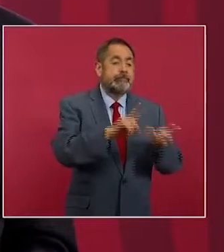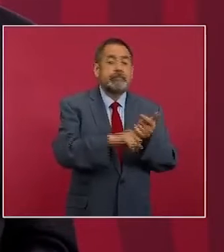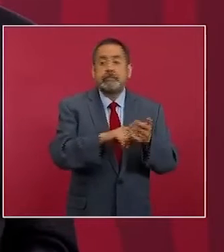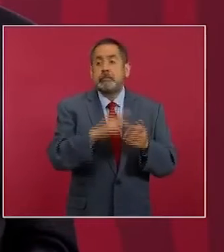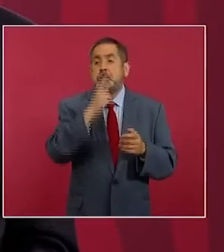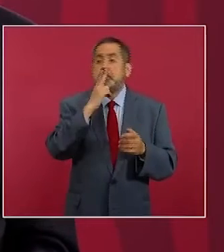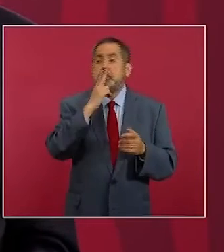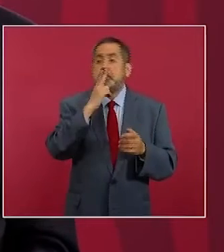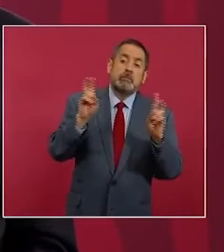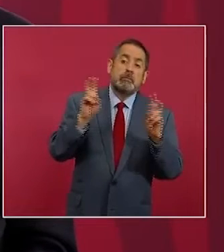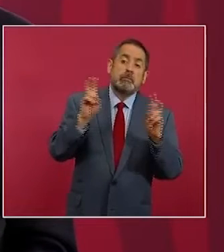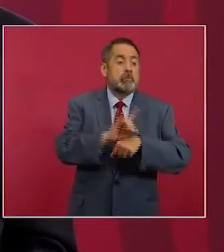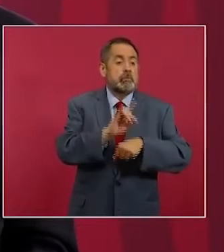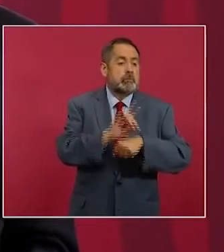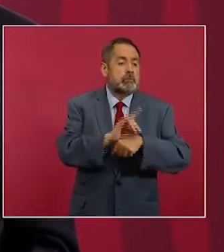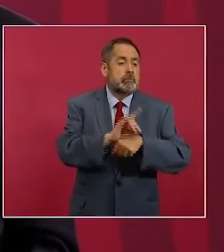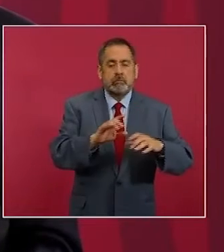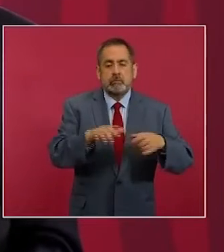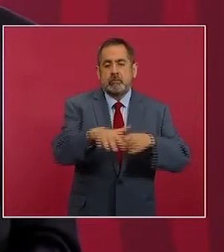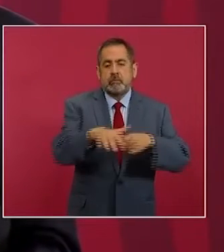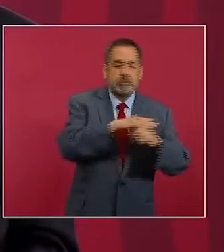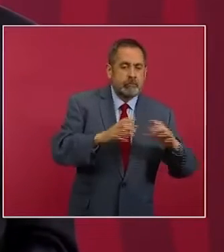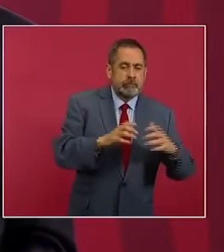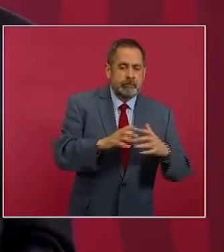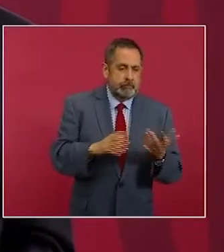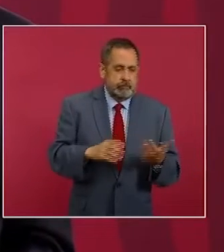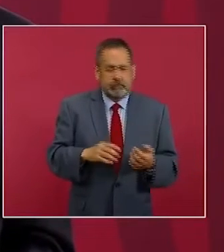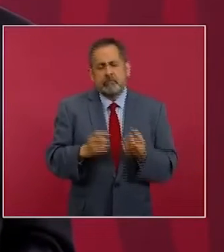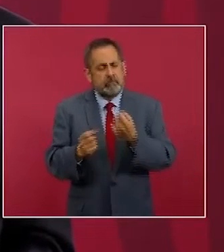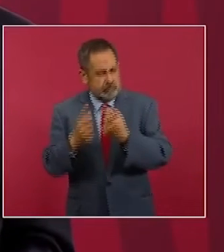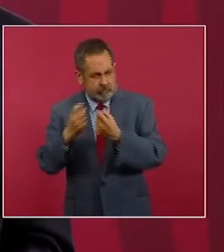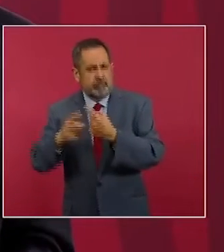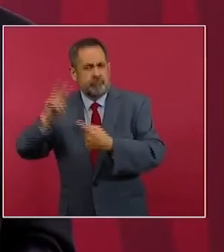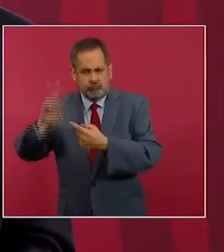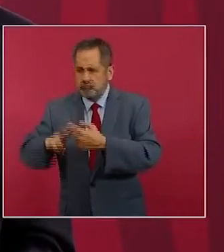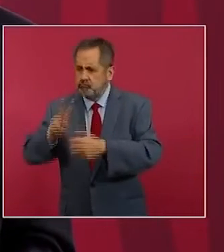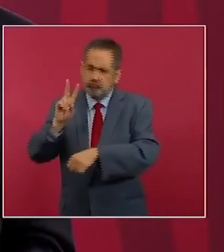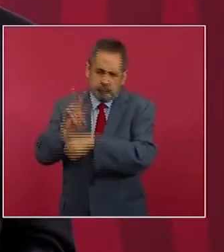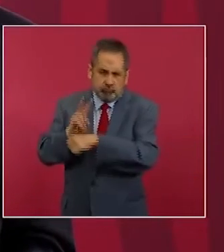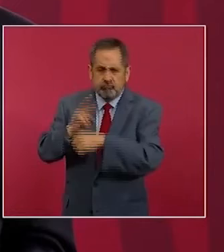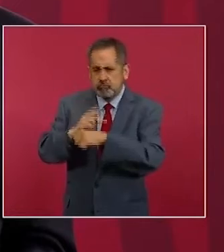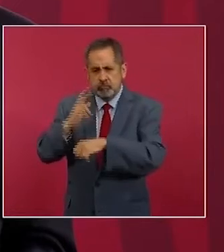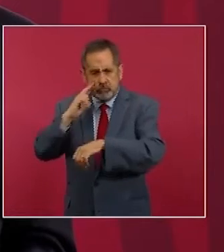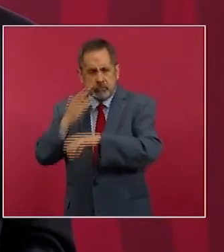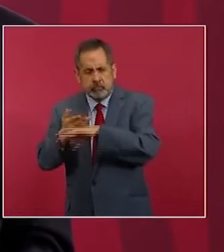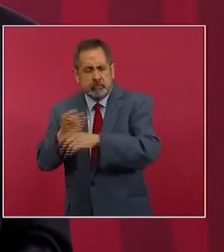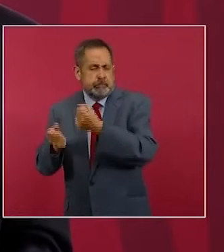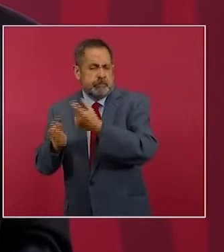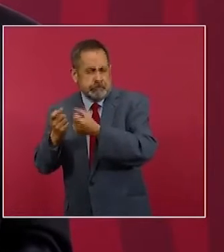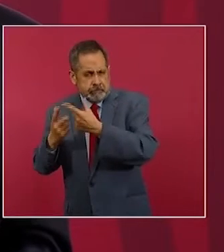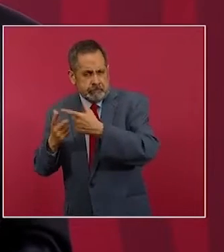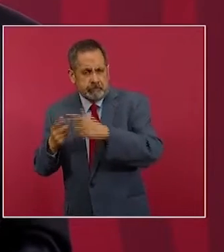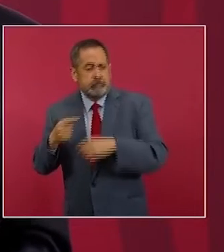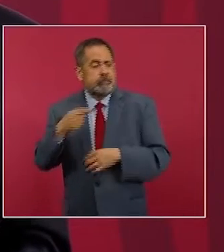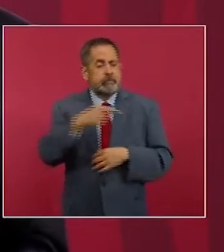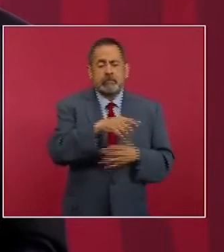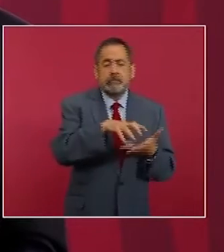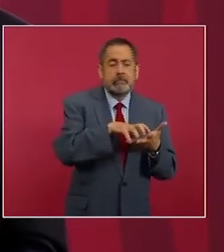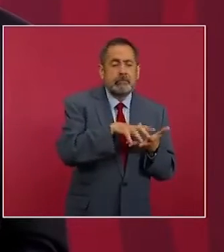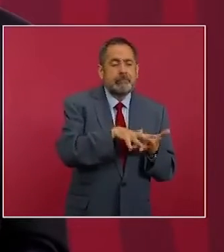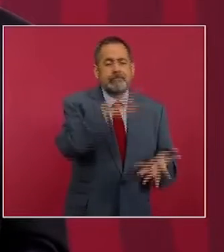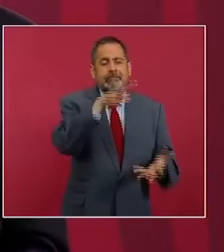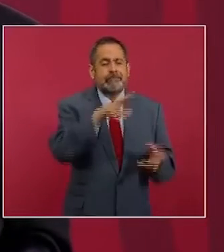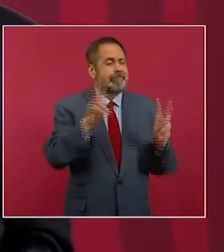de verdad, serios, responsables, hay